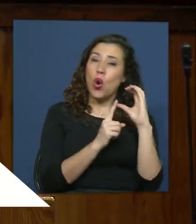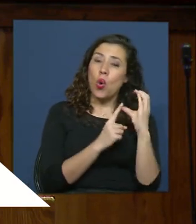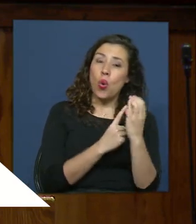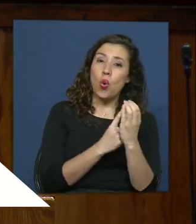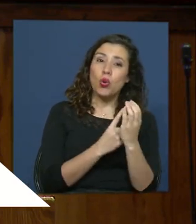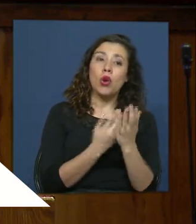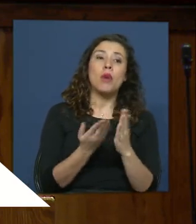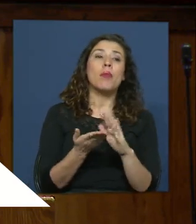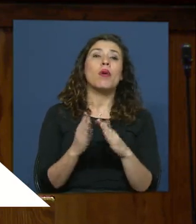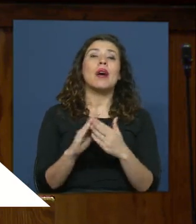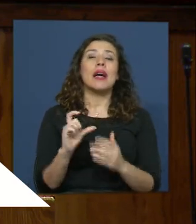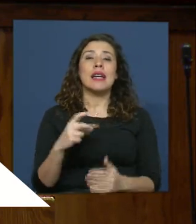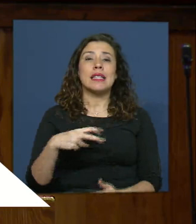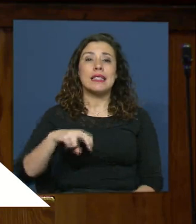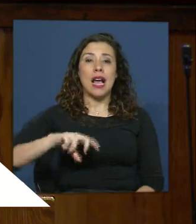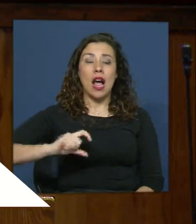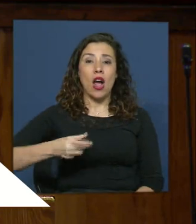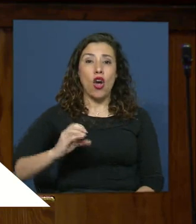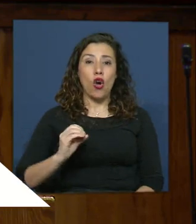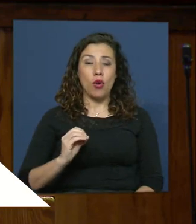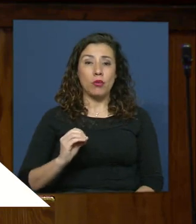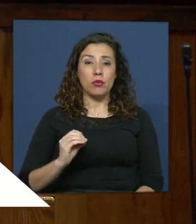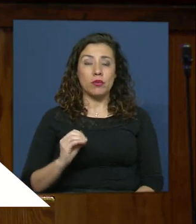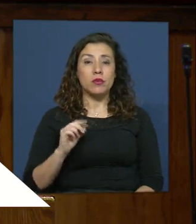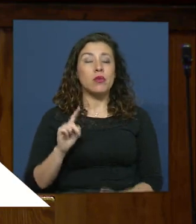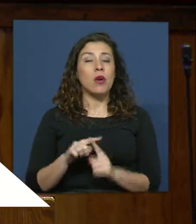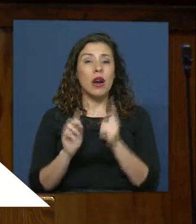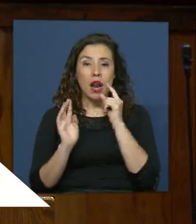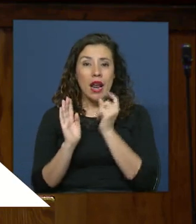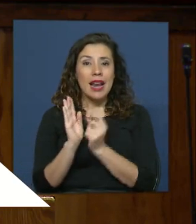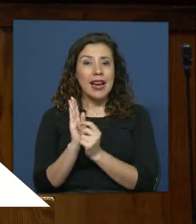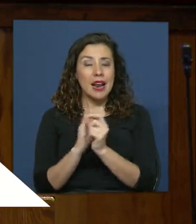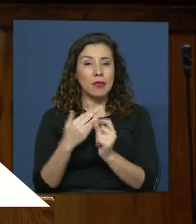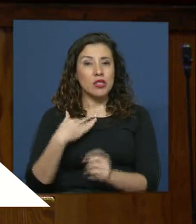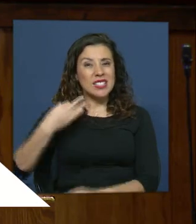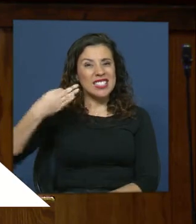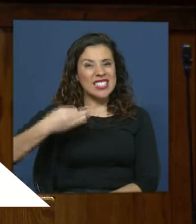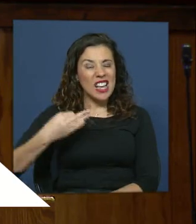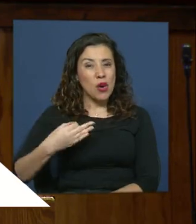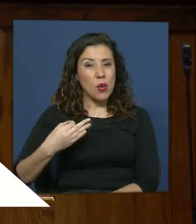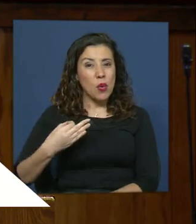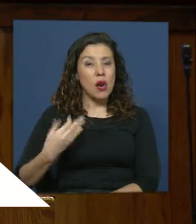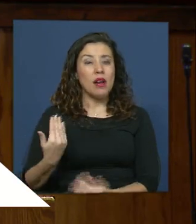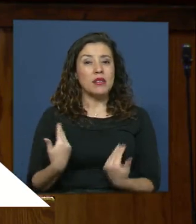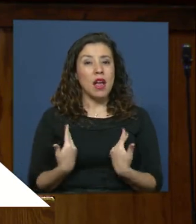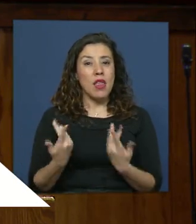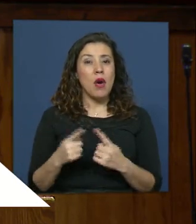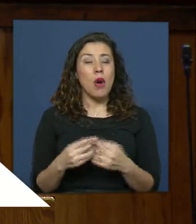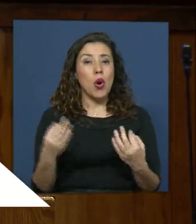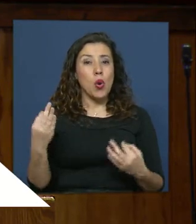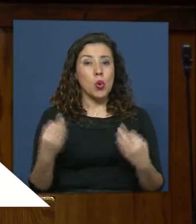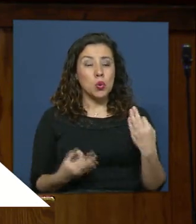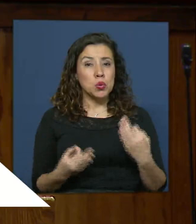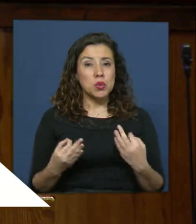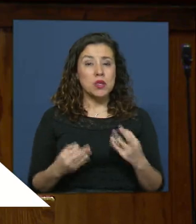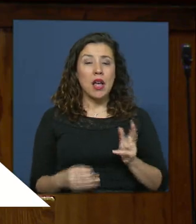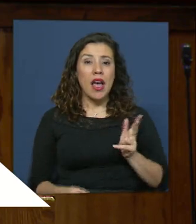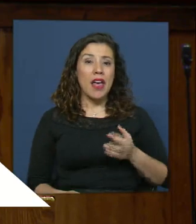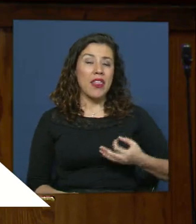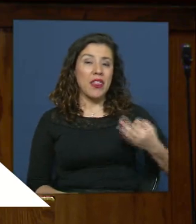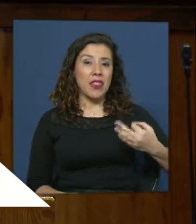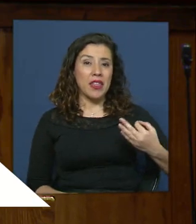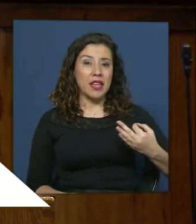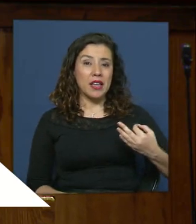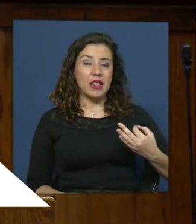es el caso del pueblo chango. Este como un acto de reconocimiento que estoy segura que merecen, como un acto de justicia, de